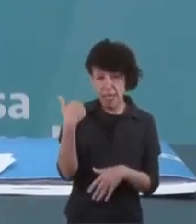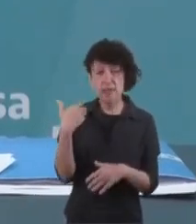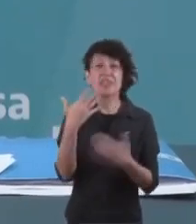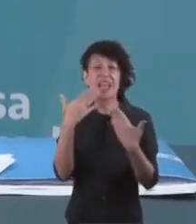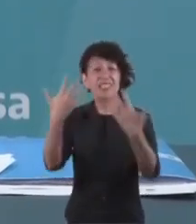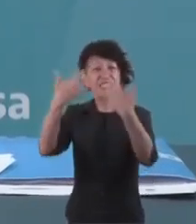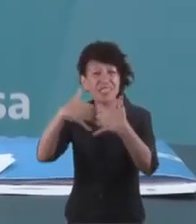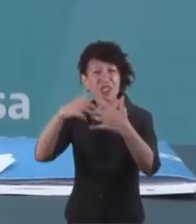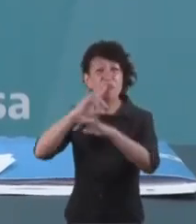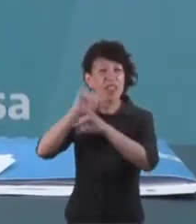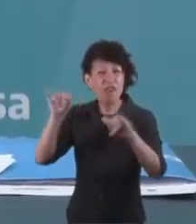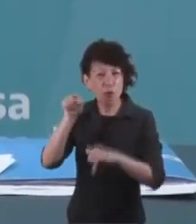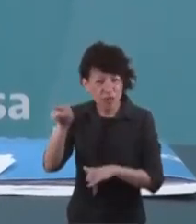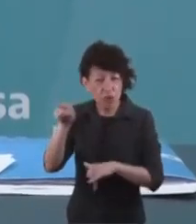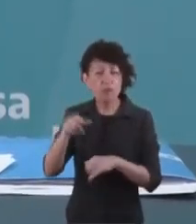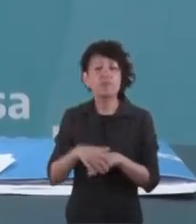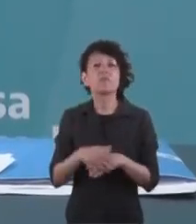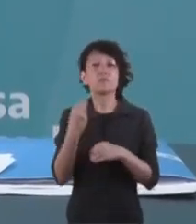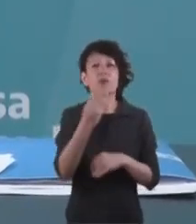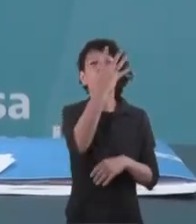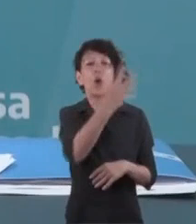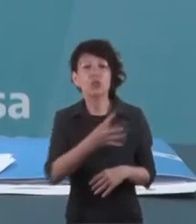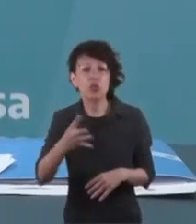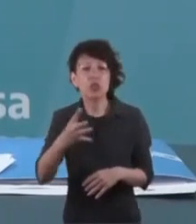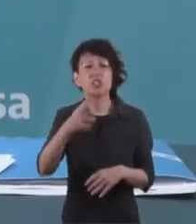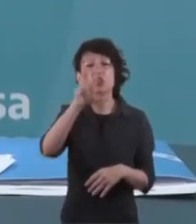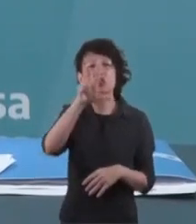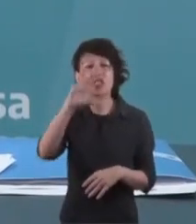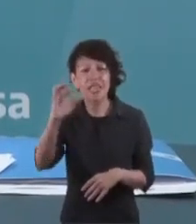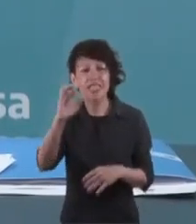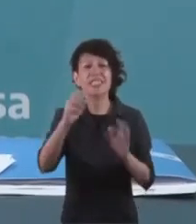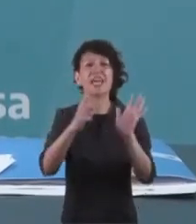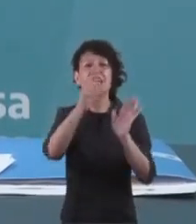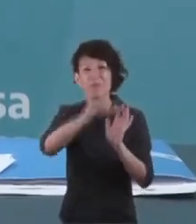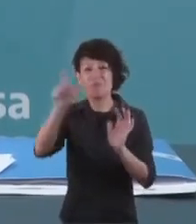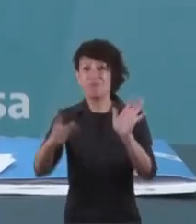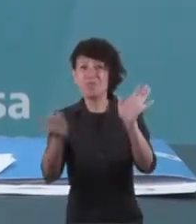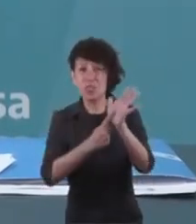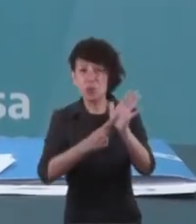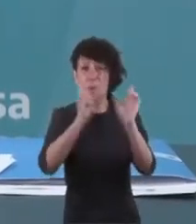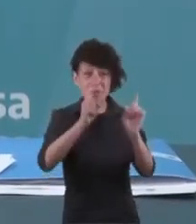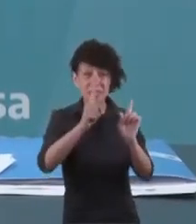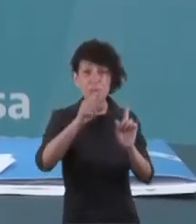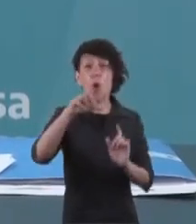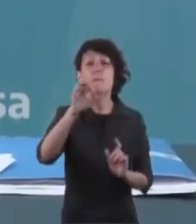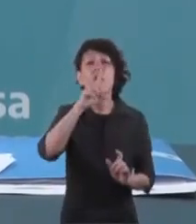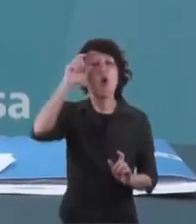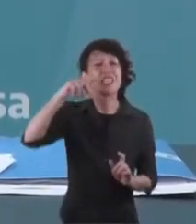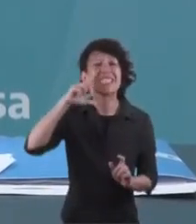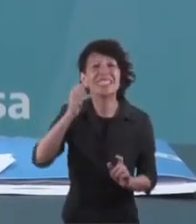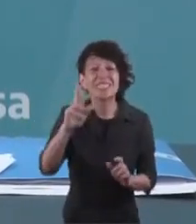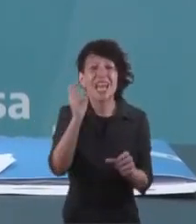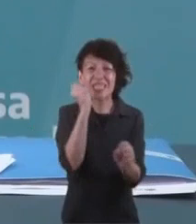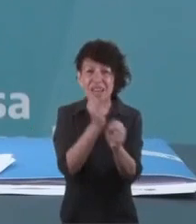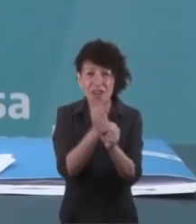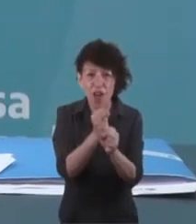a través del ministerio que 430 titulares el potencial han accedido